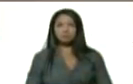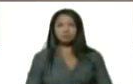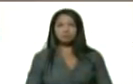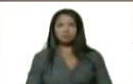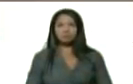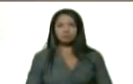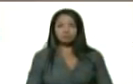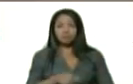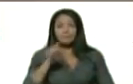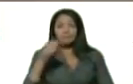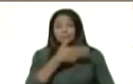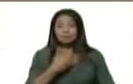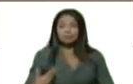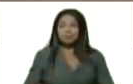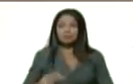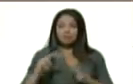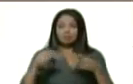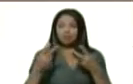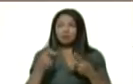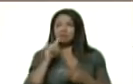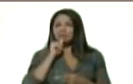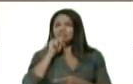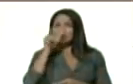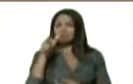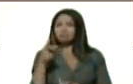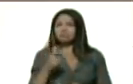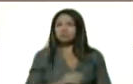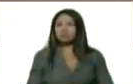Está la presidenta actual, me dicen.